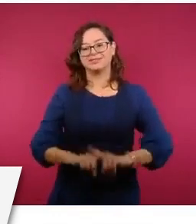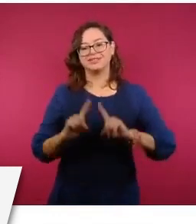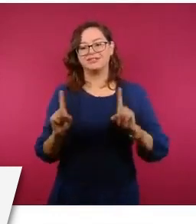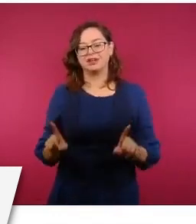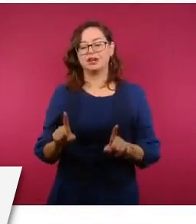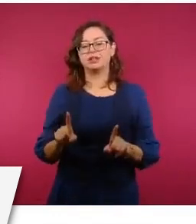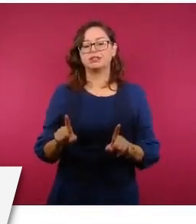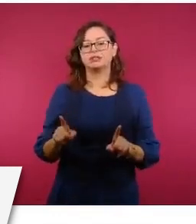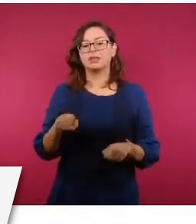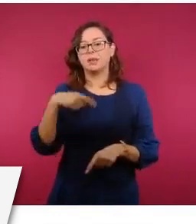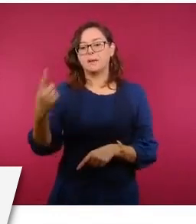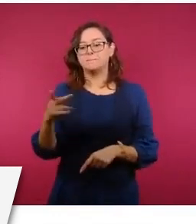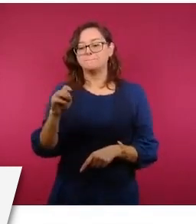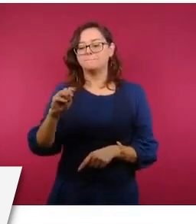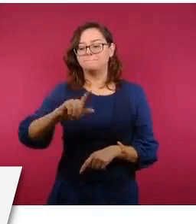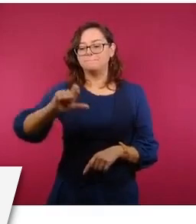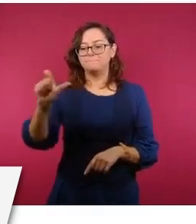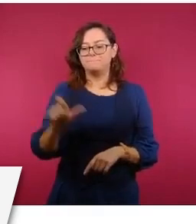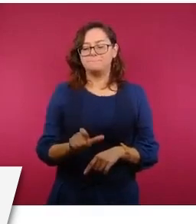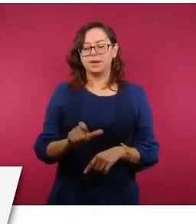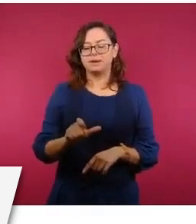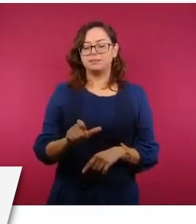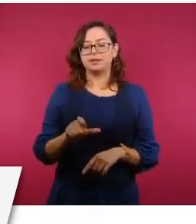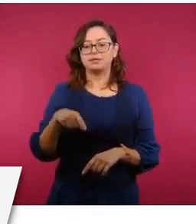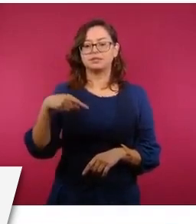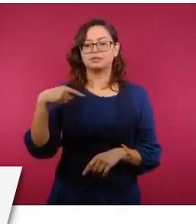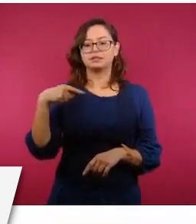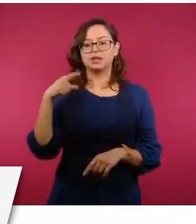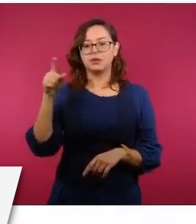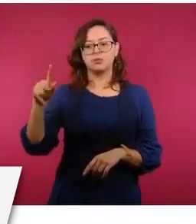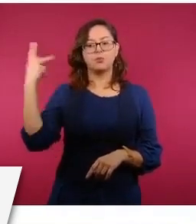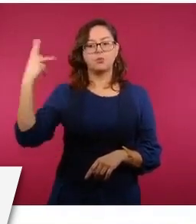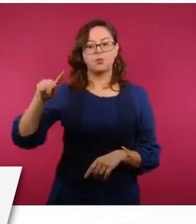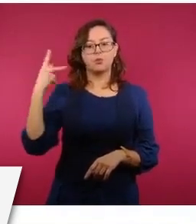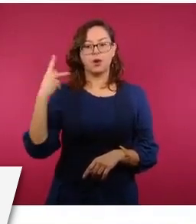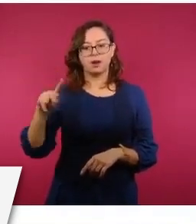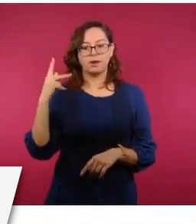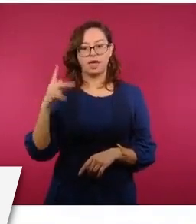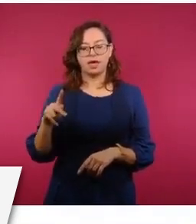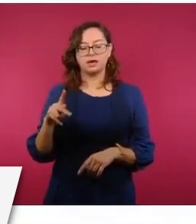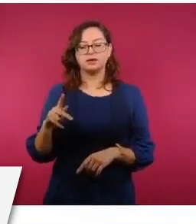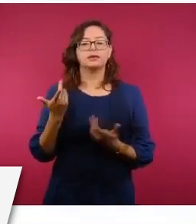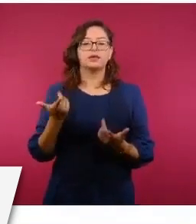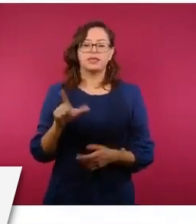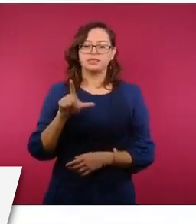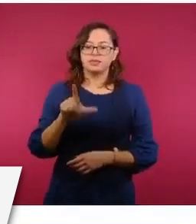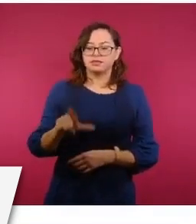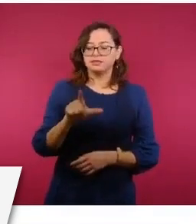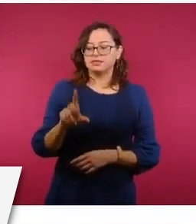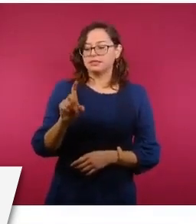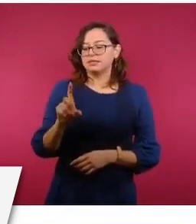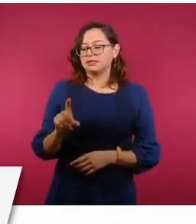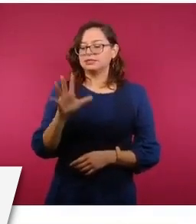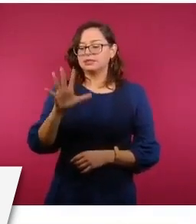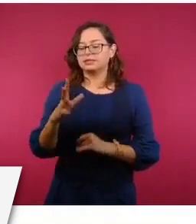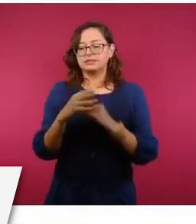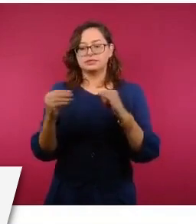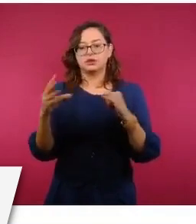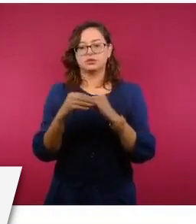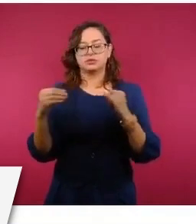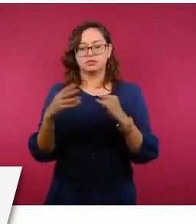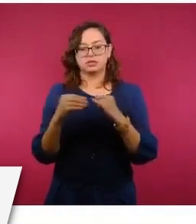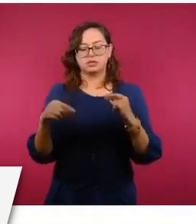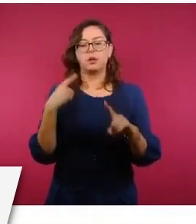franquicia Pemex de Óscar Cervantes en Acajete, Puebla, que lo está dando a 17 pesos 35